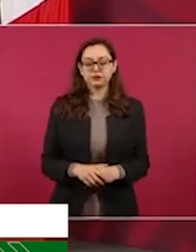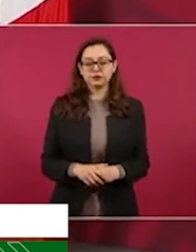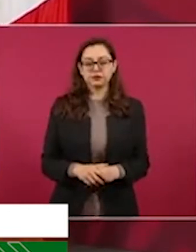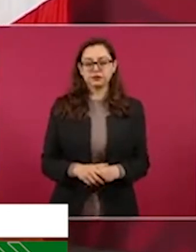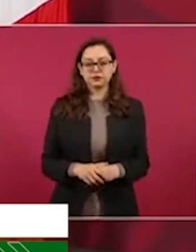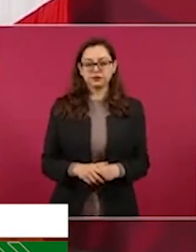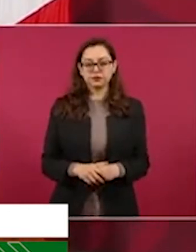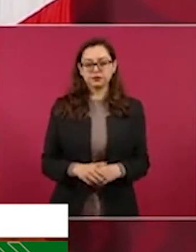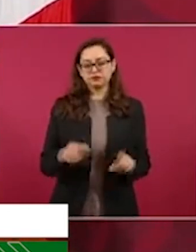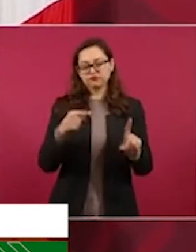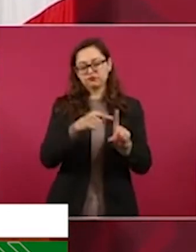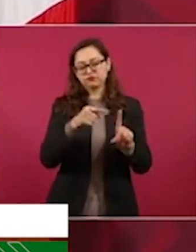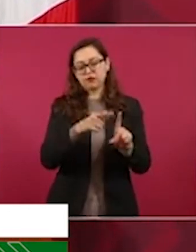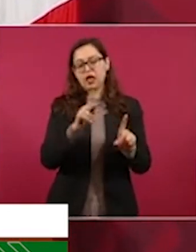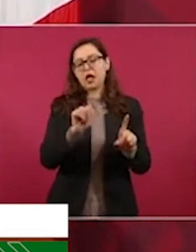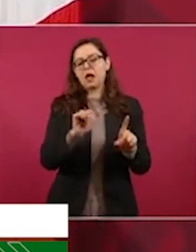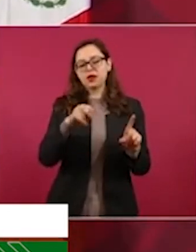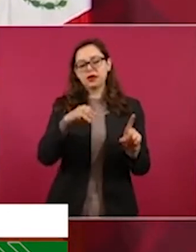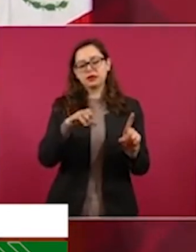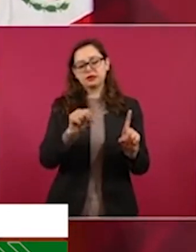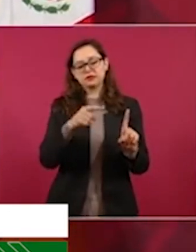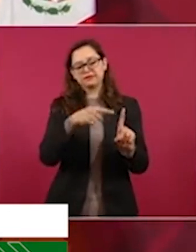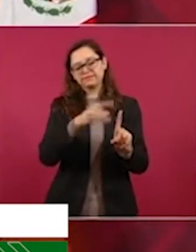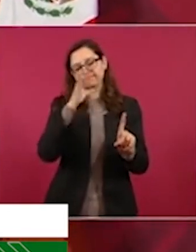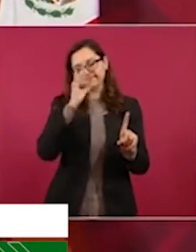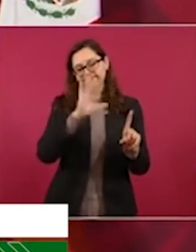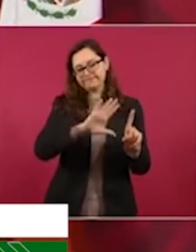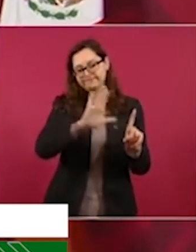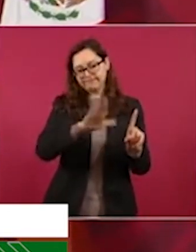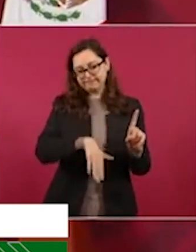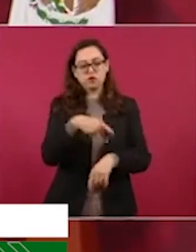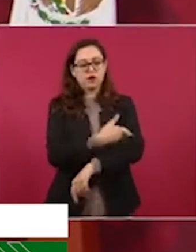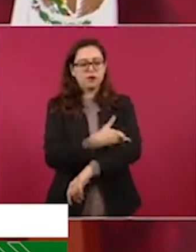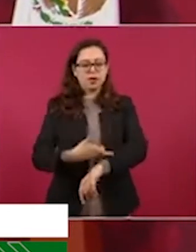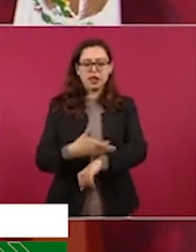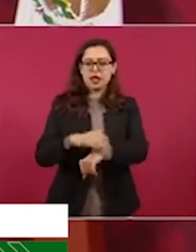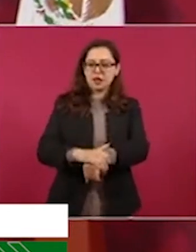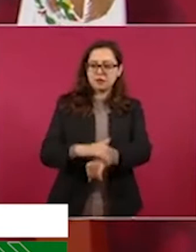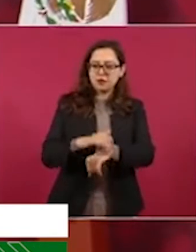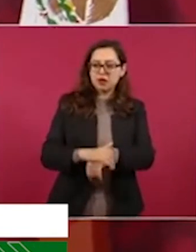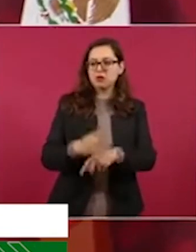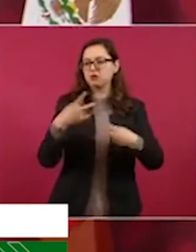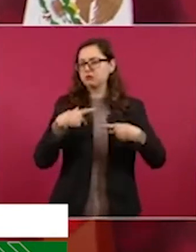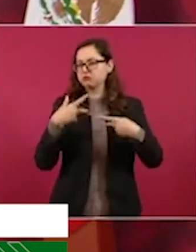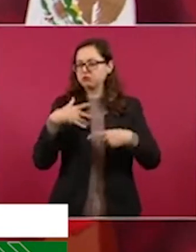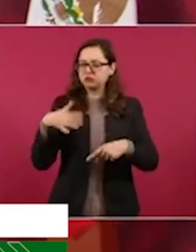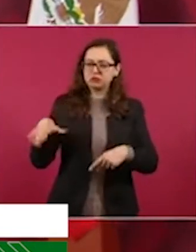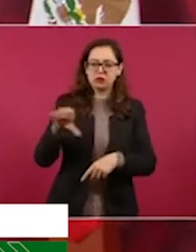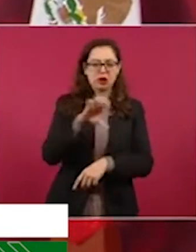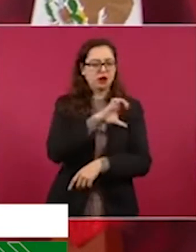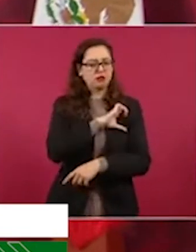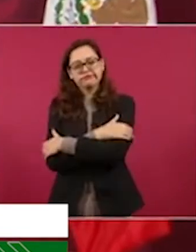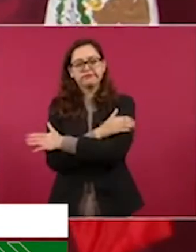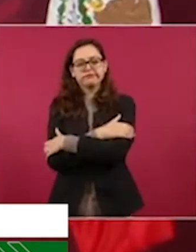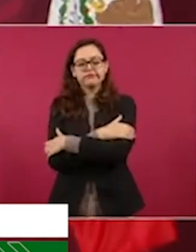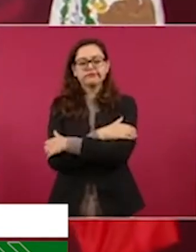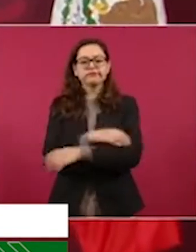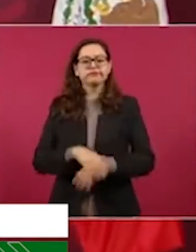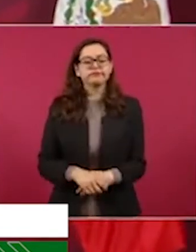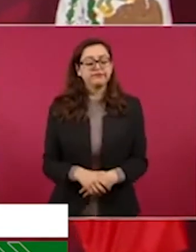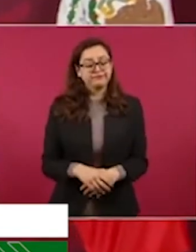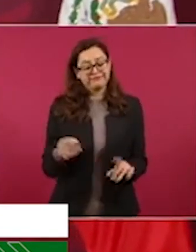de Pablo Milanés, que falleció, un gran cantautor